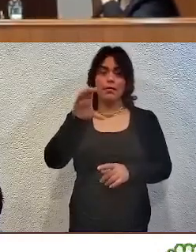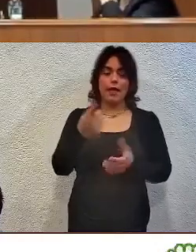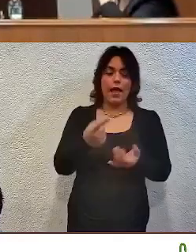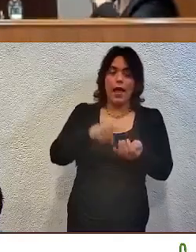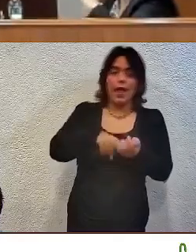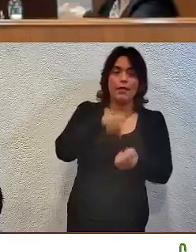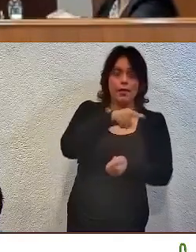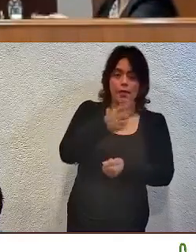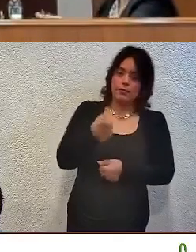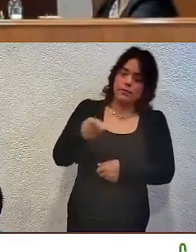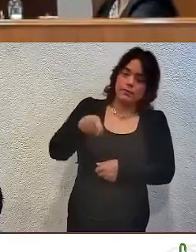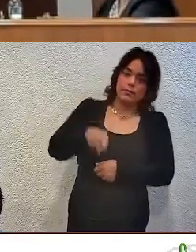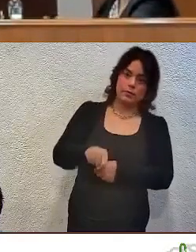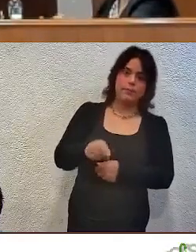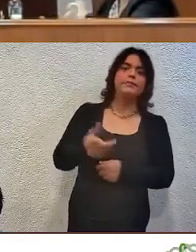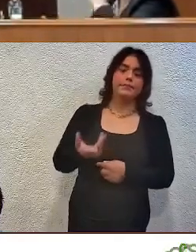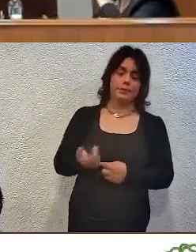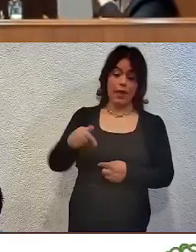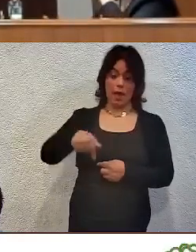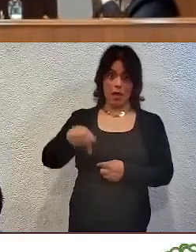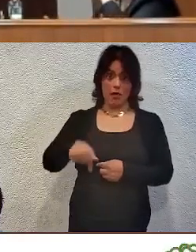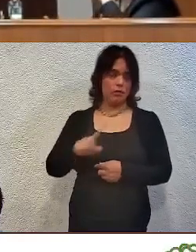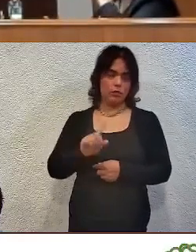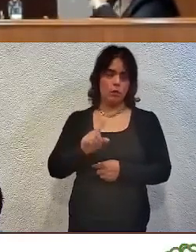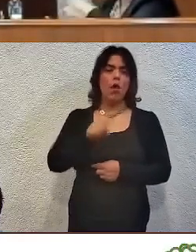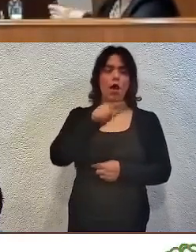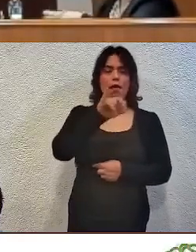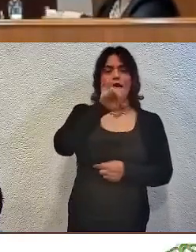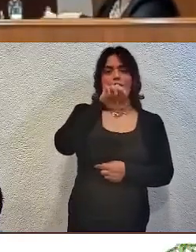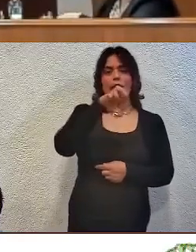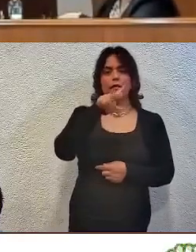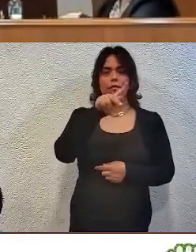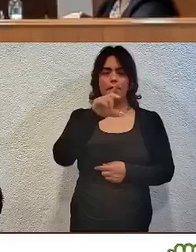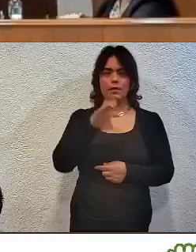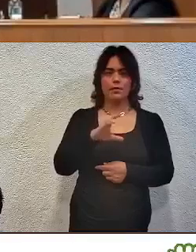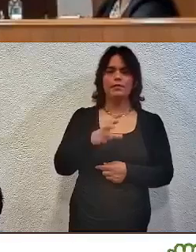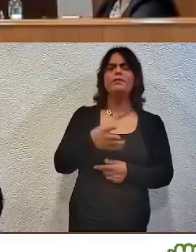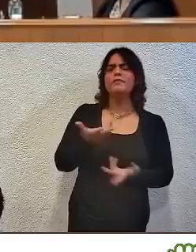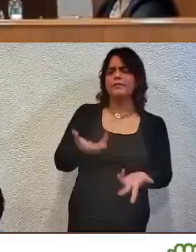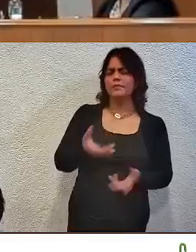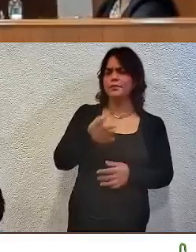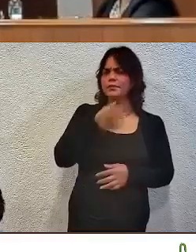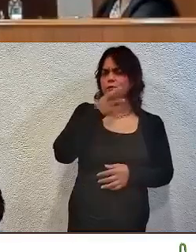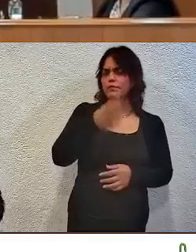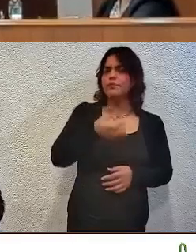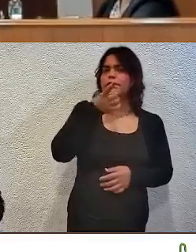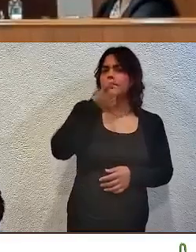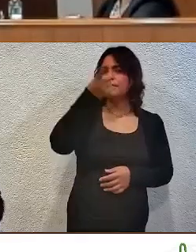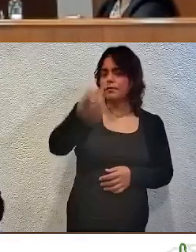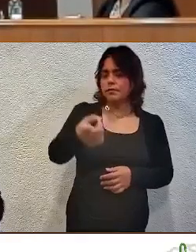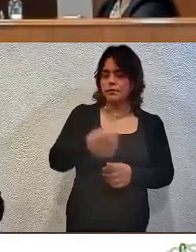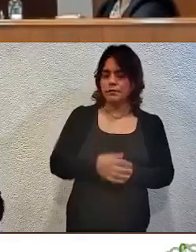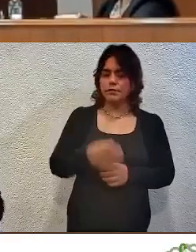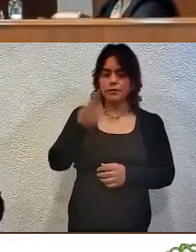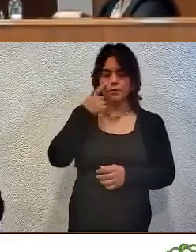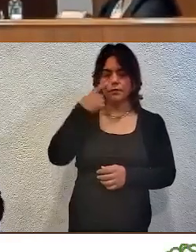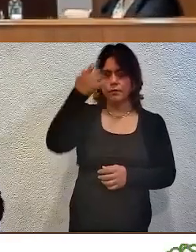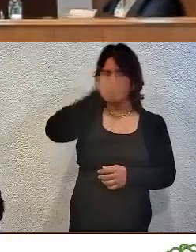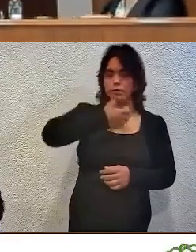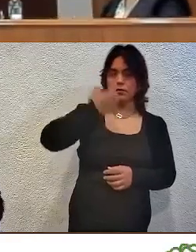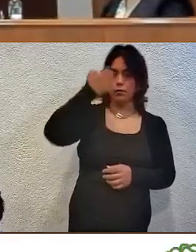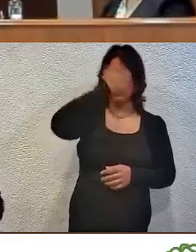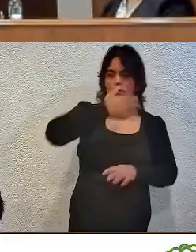exclusivamente por lo ordenado por este tribunal. Fijación de agravios y contestación. Este órgano jurisdiccional analizará primero los